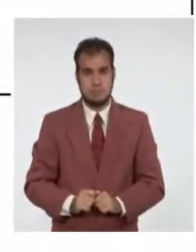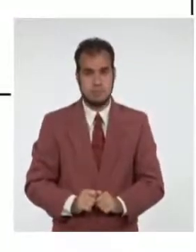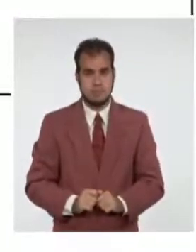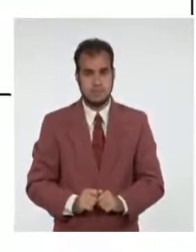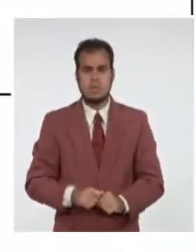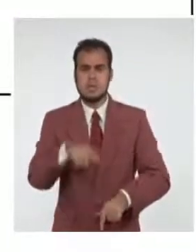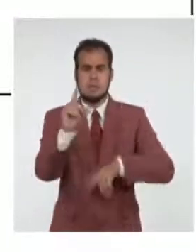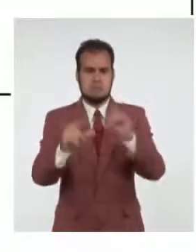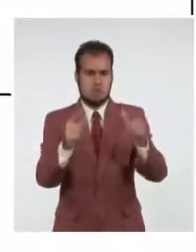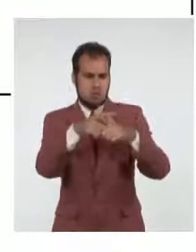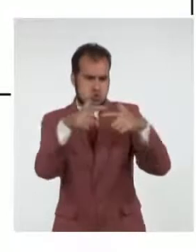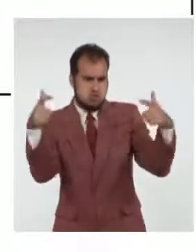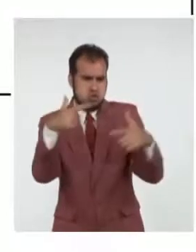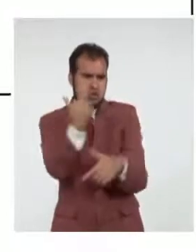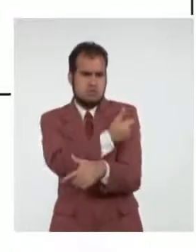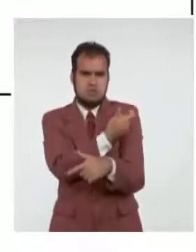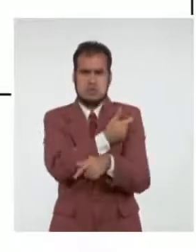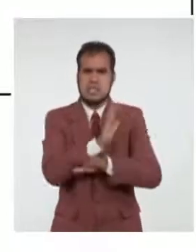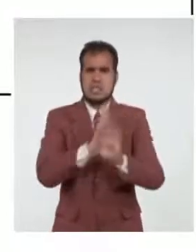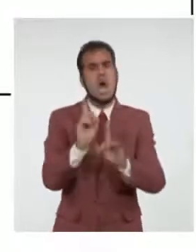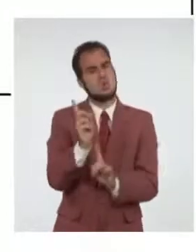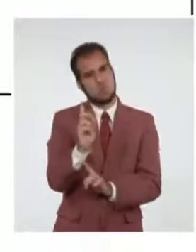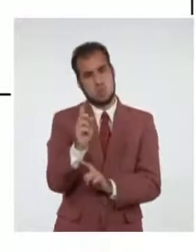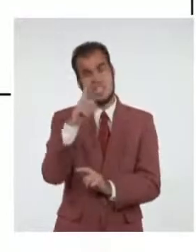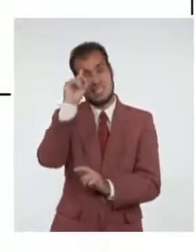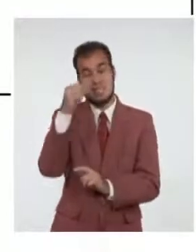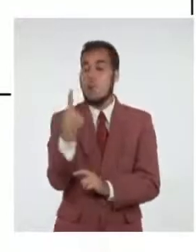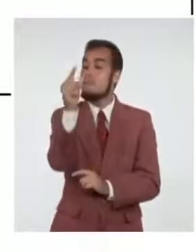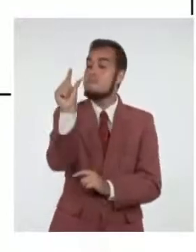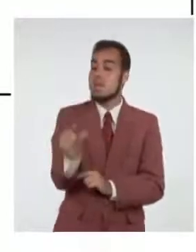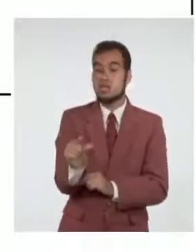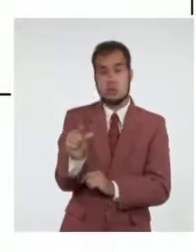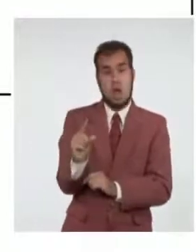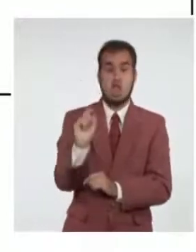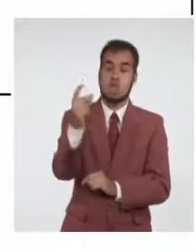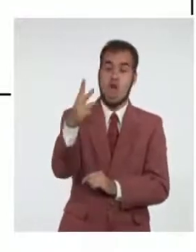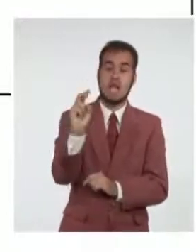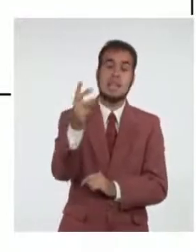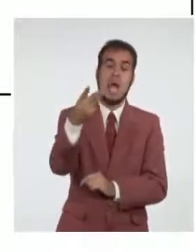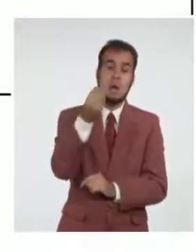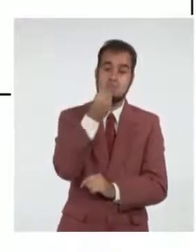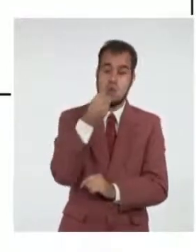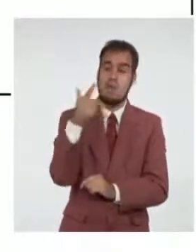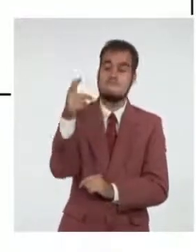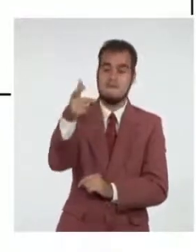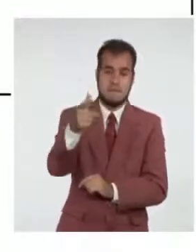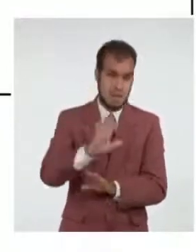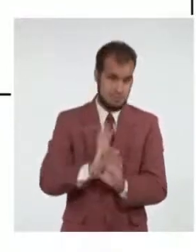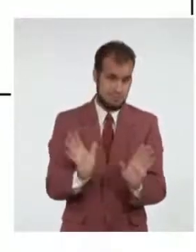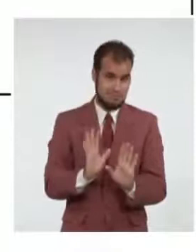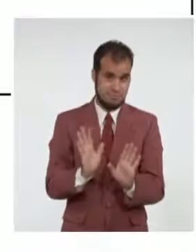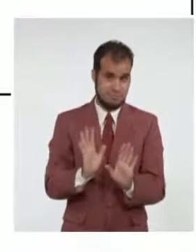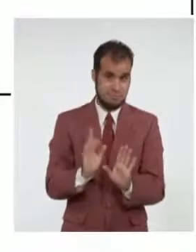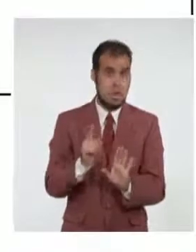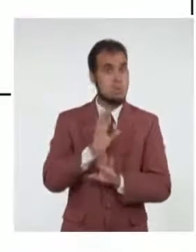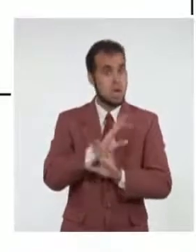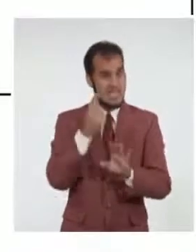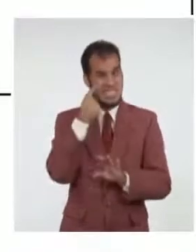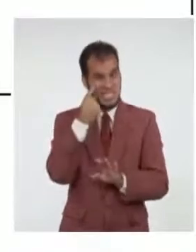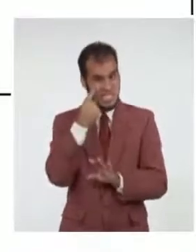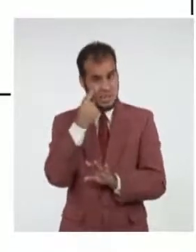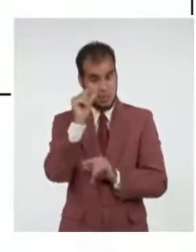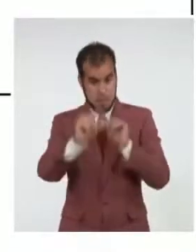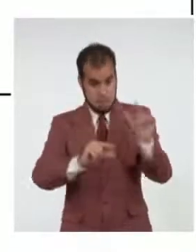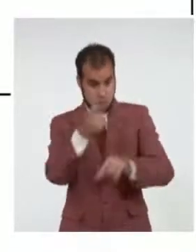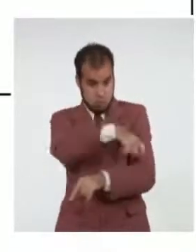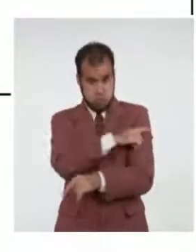que una persona puede tener 1, 2 y 3 dosis, puede tener 3 dosis, otra 1, otras 2. Pero son dosis en los hombros de los mujeres y